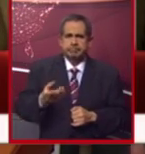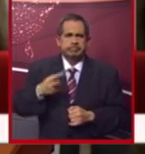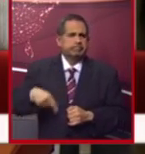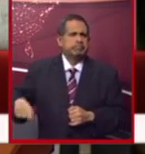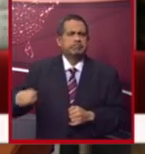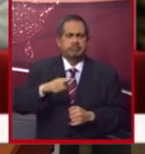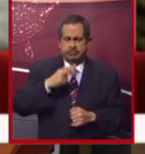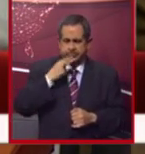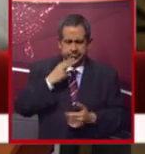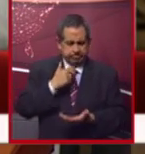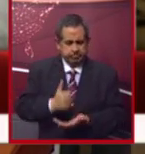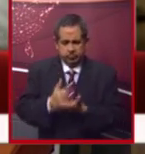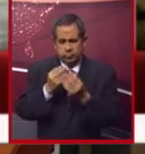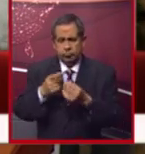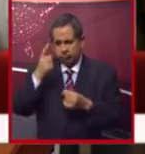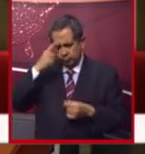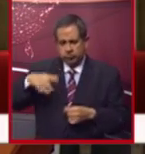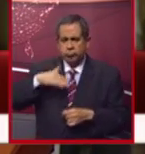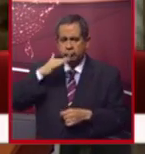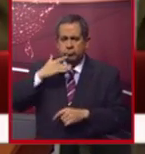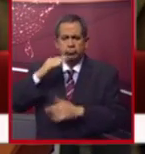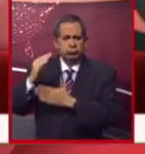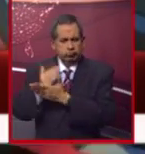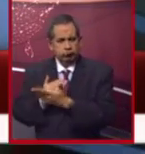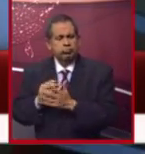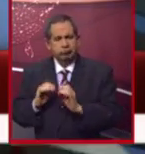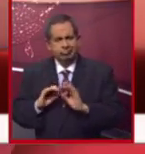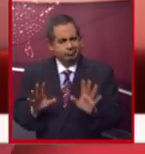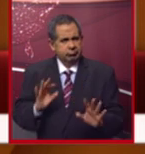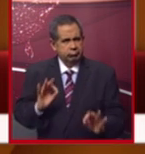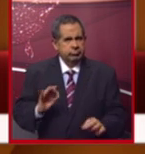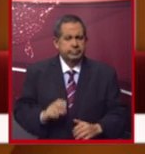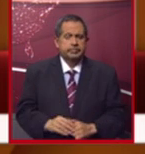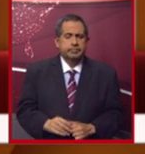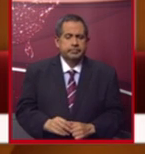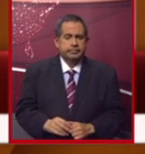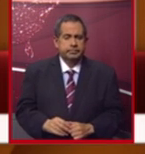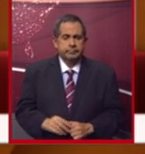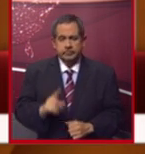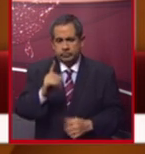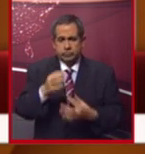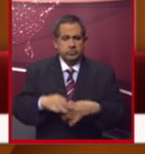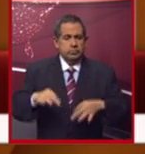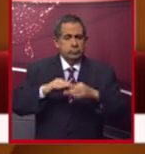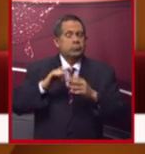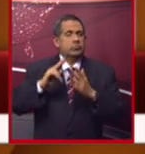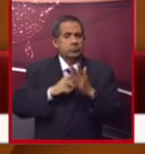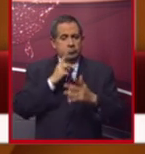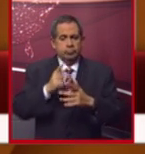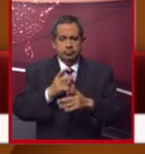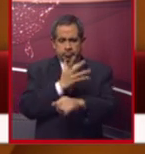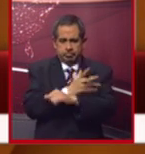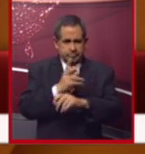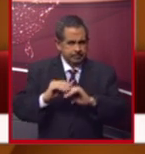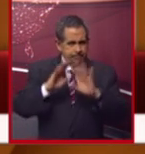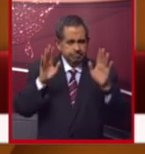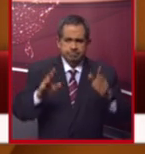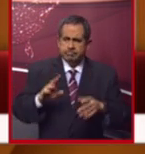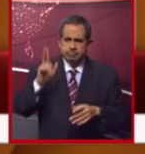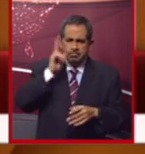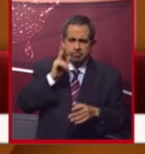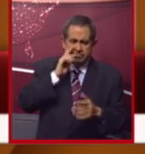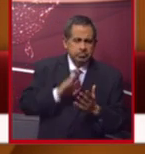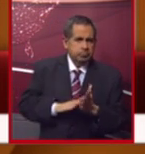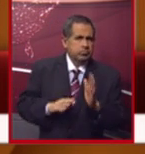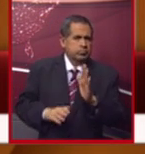ha generado para combatir la corrupción y la opacidad. Es muy importante, reitero, la transparencia, la rendición de cuentas, porque con